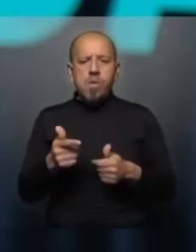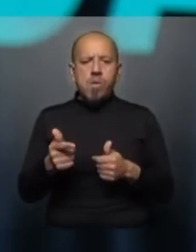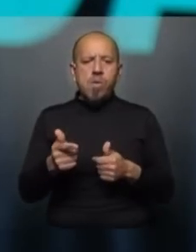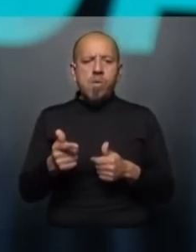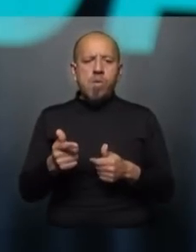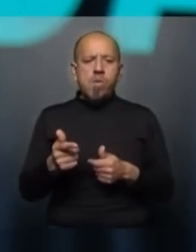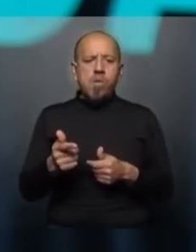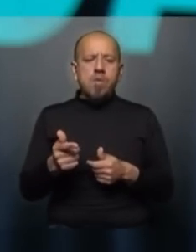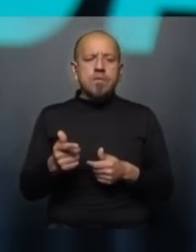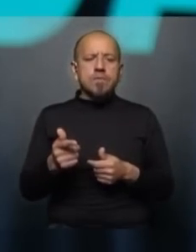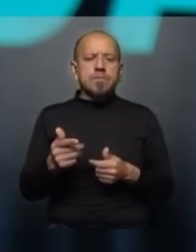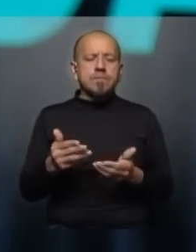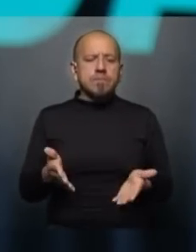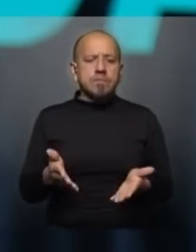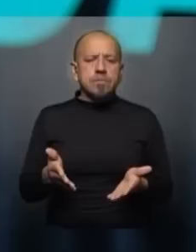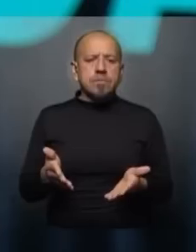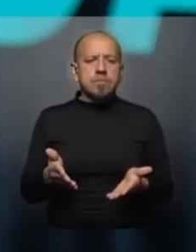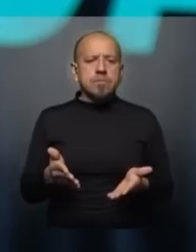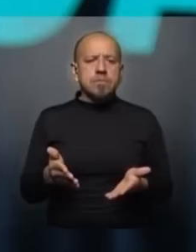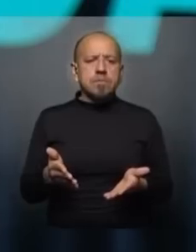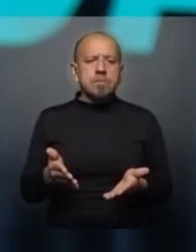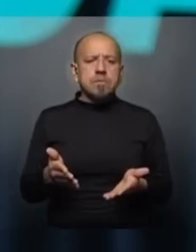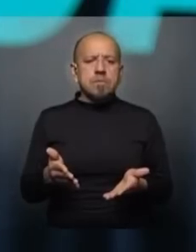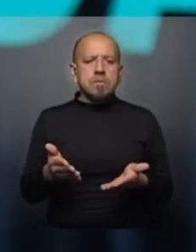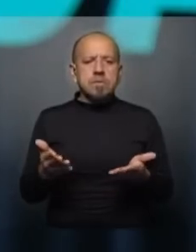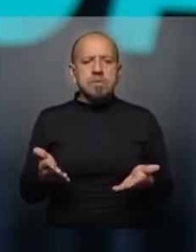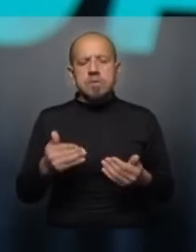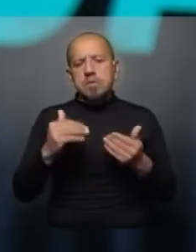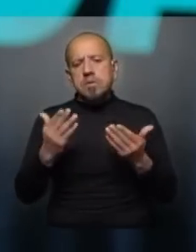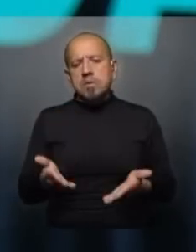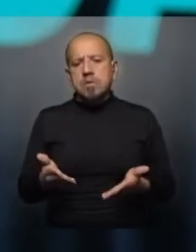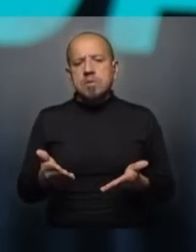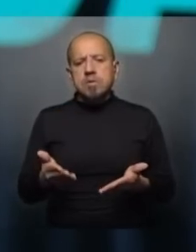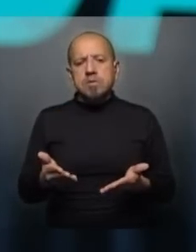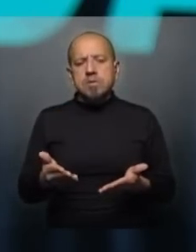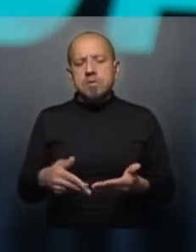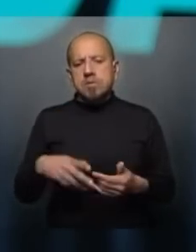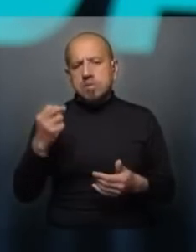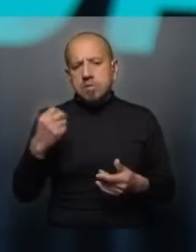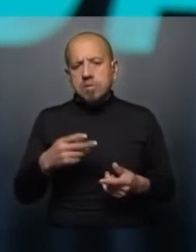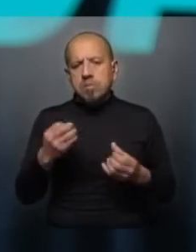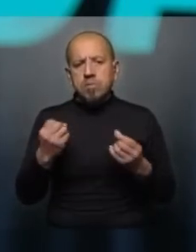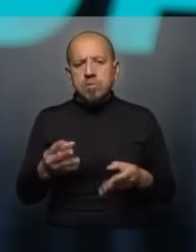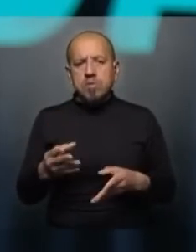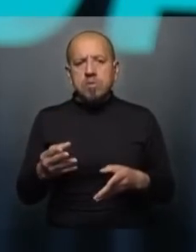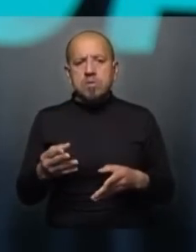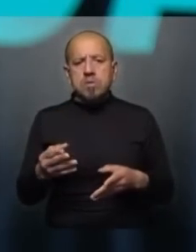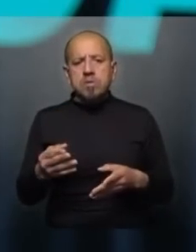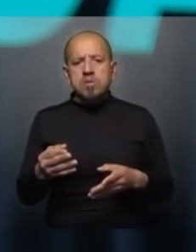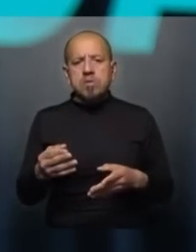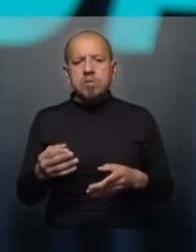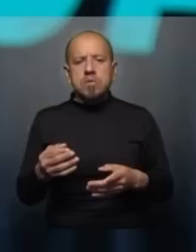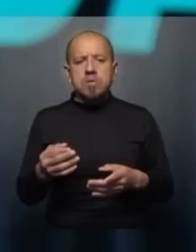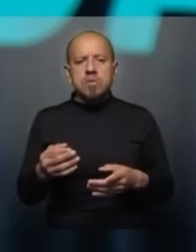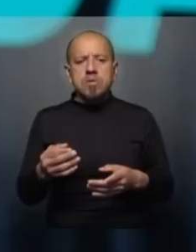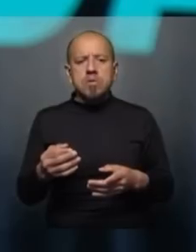este eso es una una digamos una postura que tiene algo de autocrítica porque